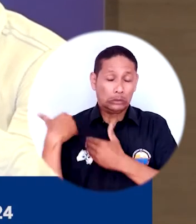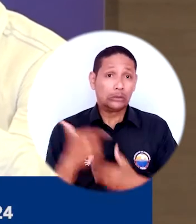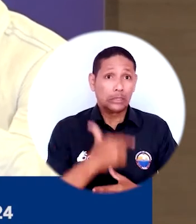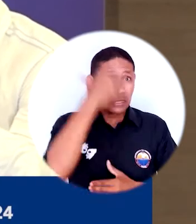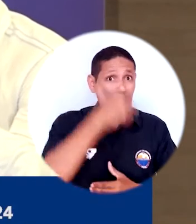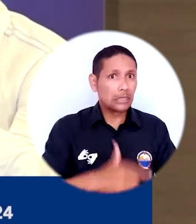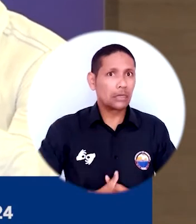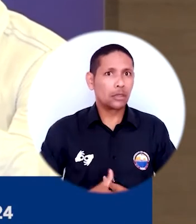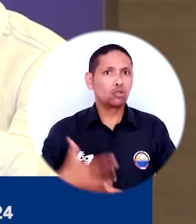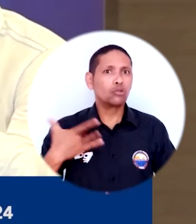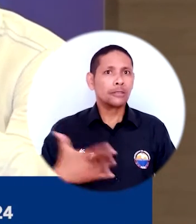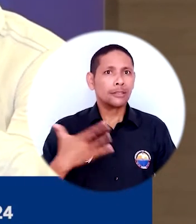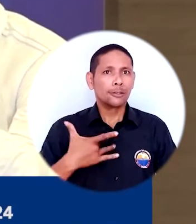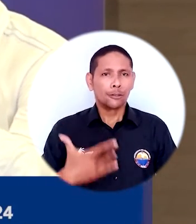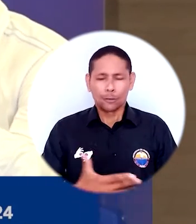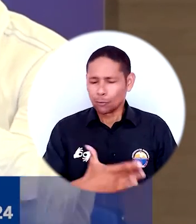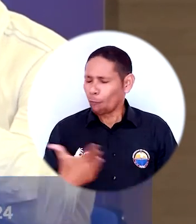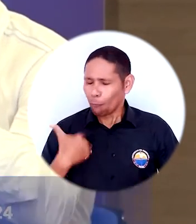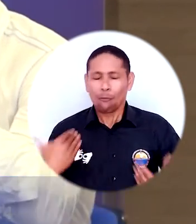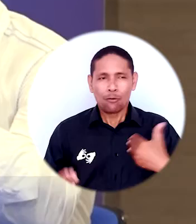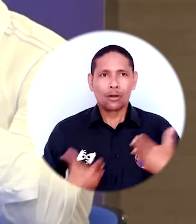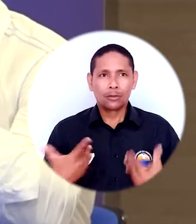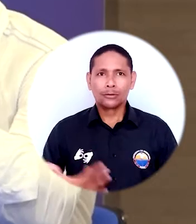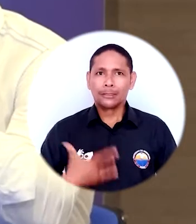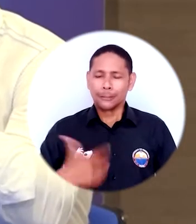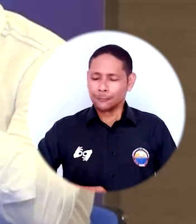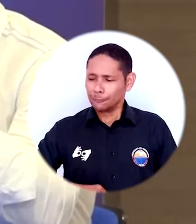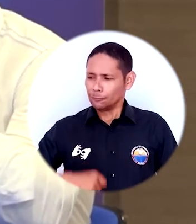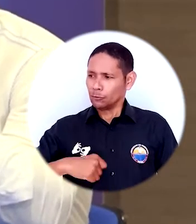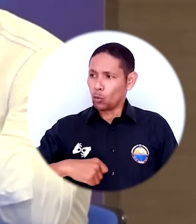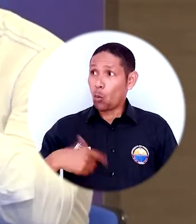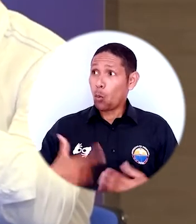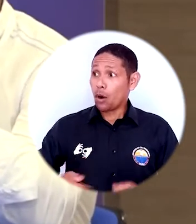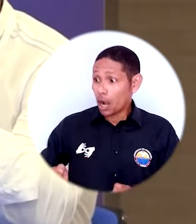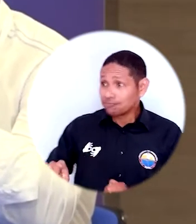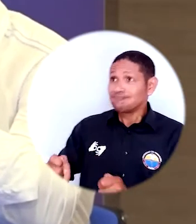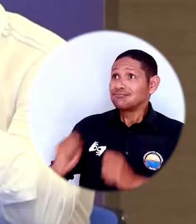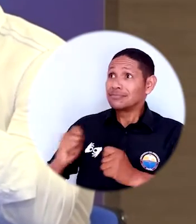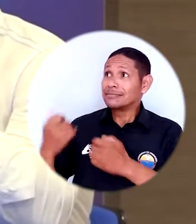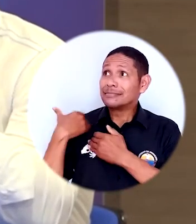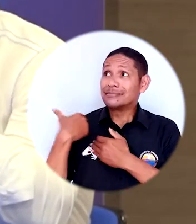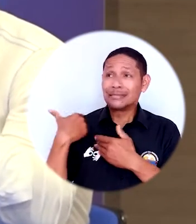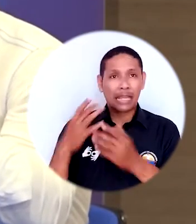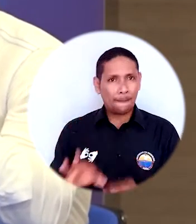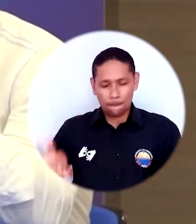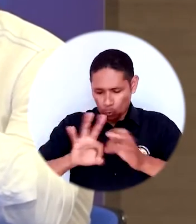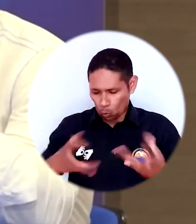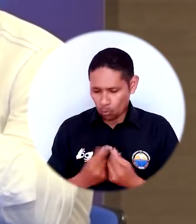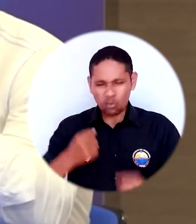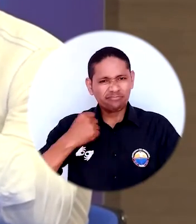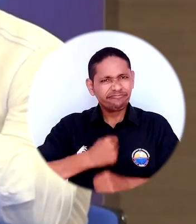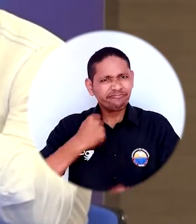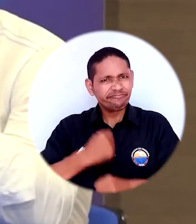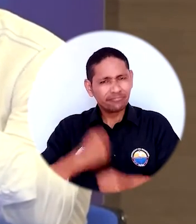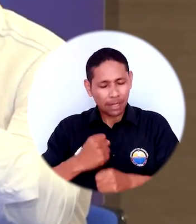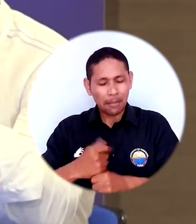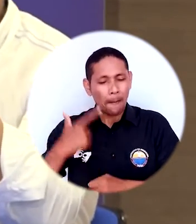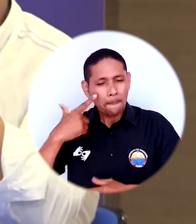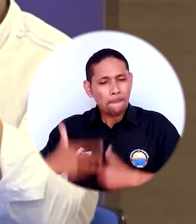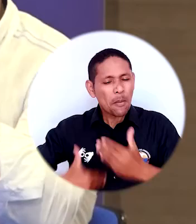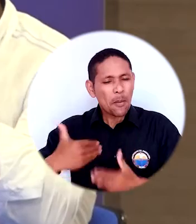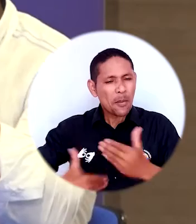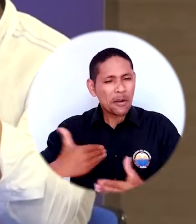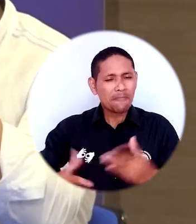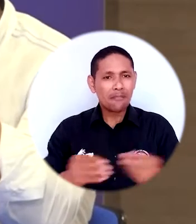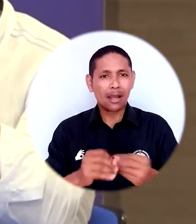gran responsabilidad. Es un honor que me obliga a seguir dando lo mejor posible con todo nuestro equipo de trabajo para que esta